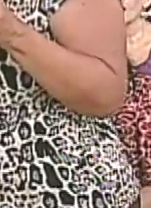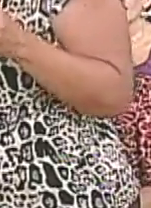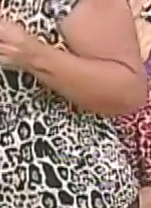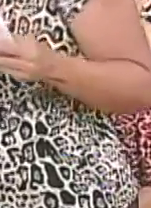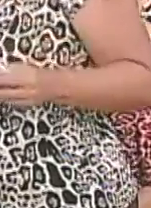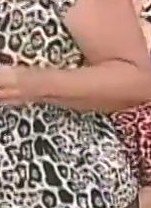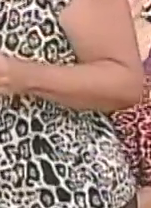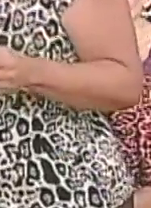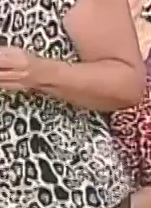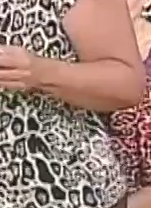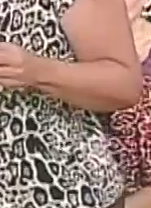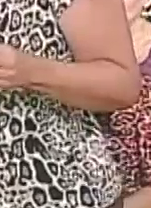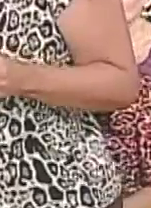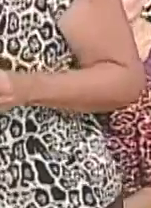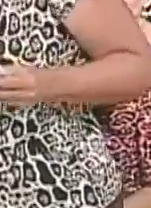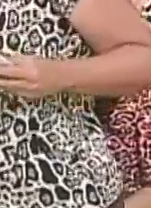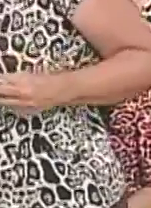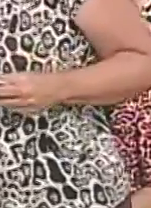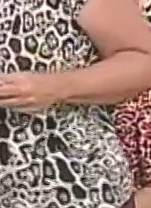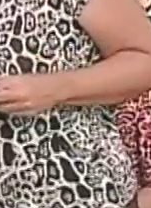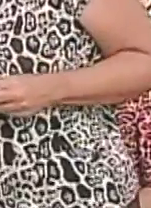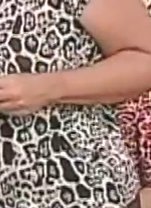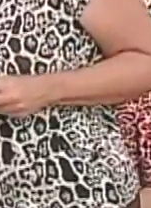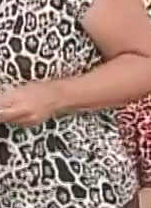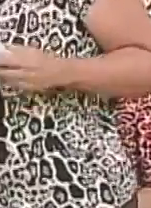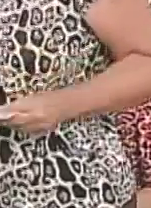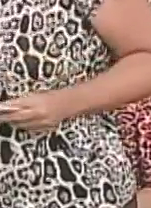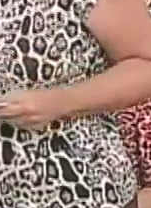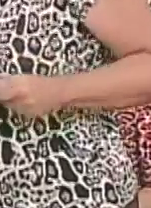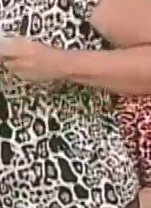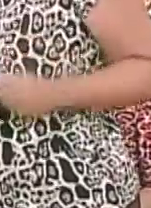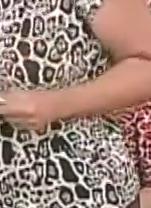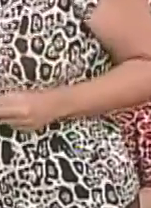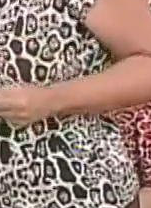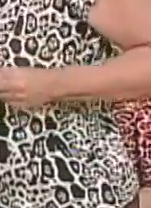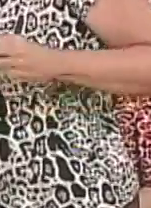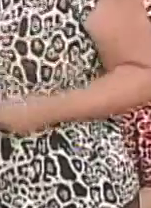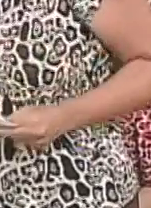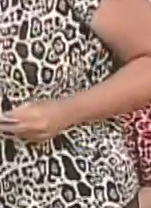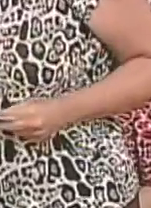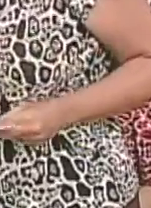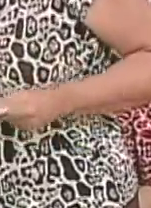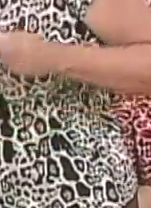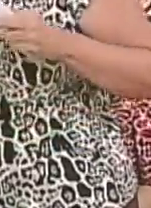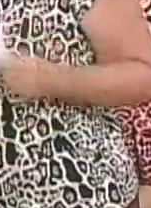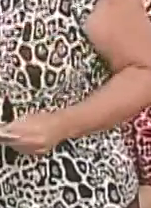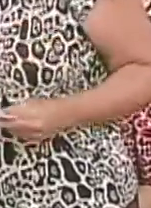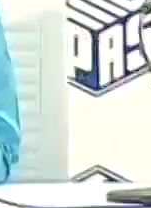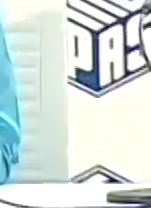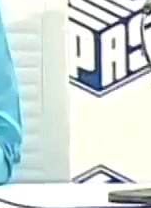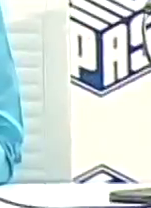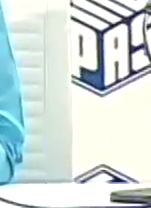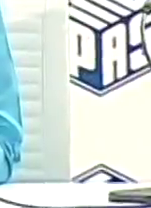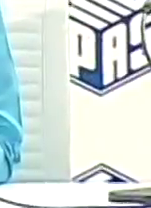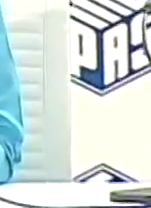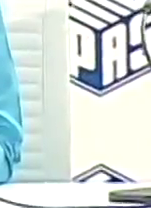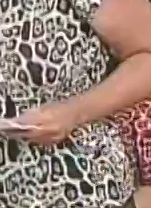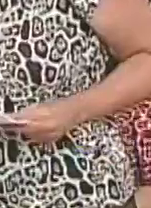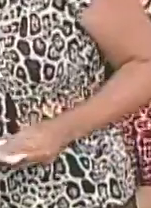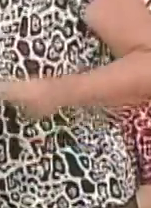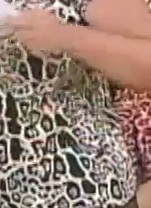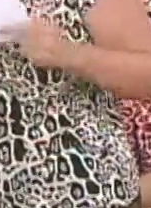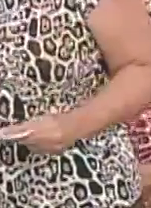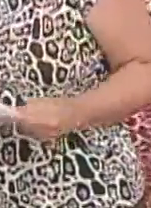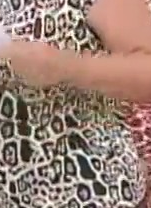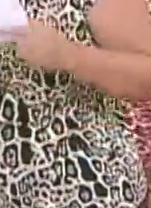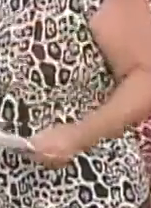salud colectiva. Aquí voy con el camarada Aristóbulo. Aristóbulo, necesitamos las comunas que nos las integres con los comités de salud,